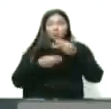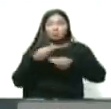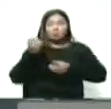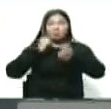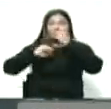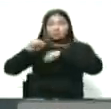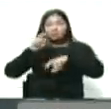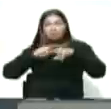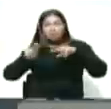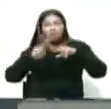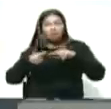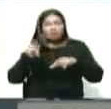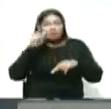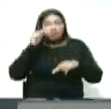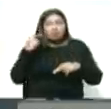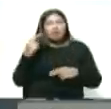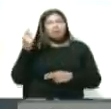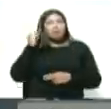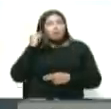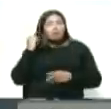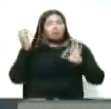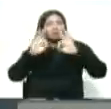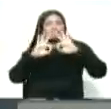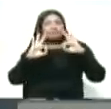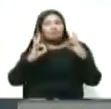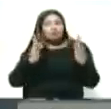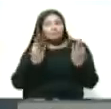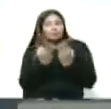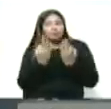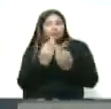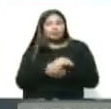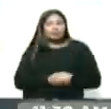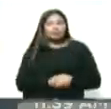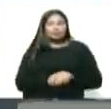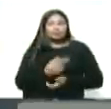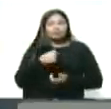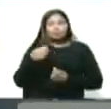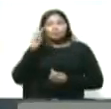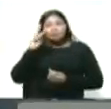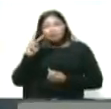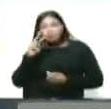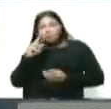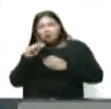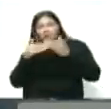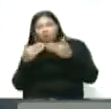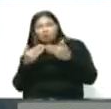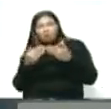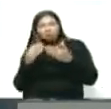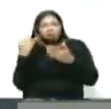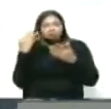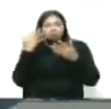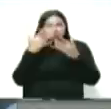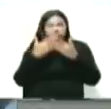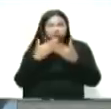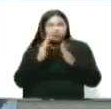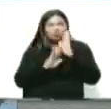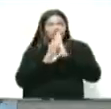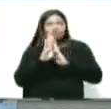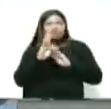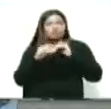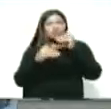de los niños, de las mujeres, de la familia, fui observando de manera gradual cómo